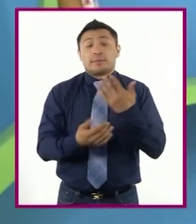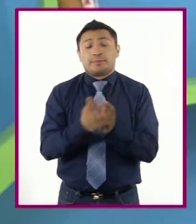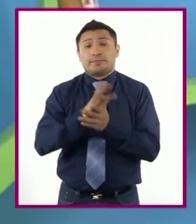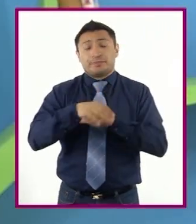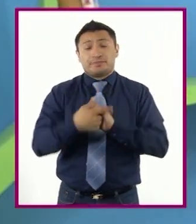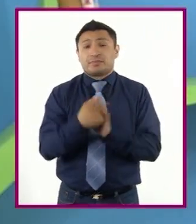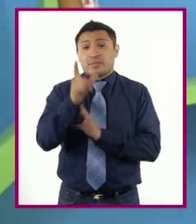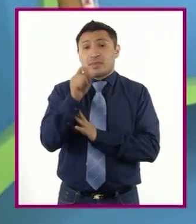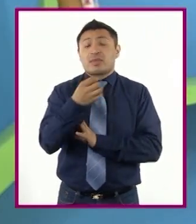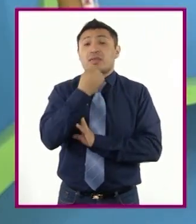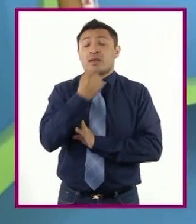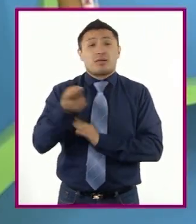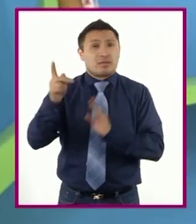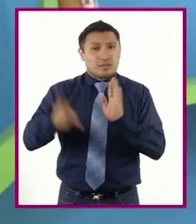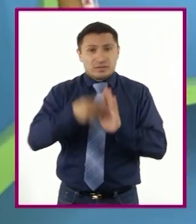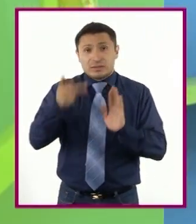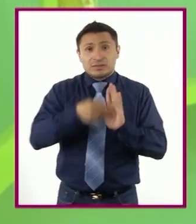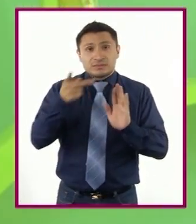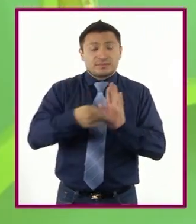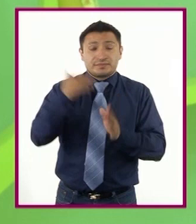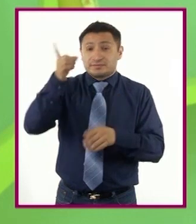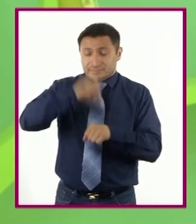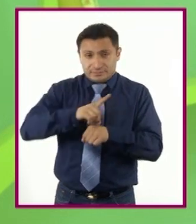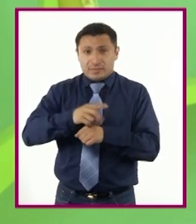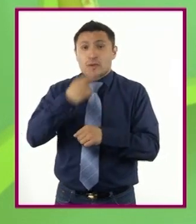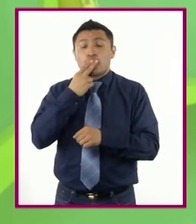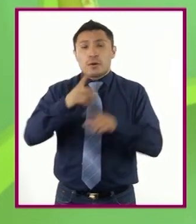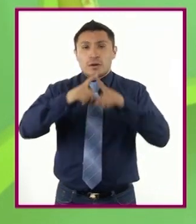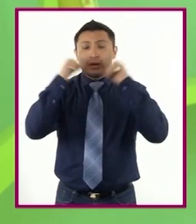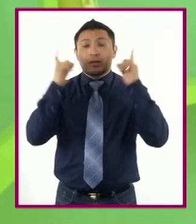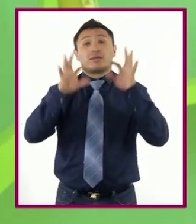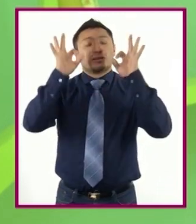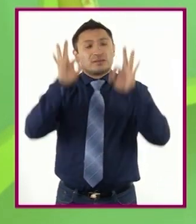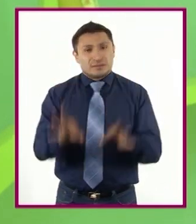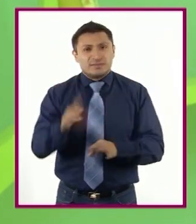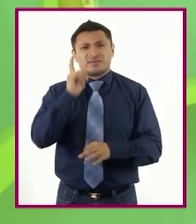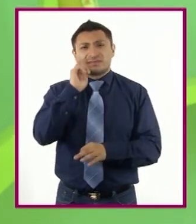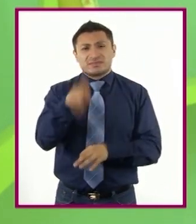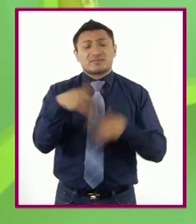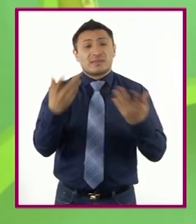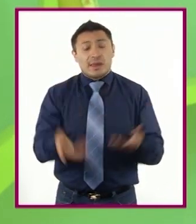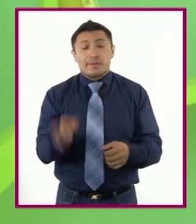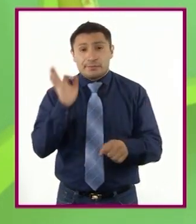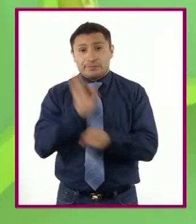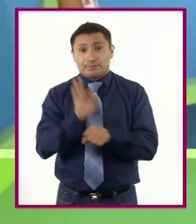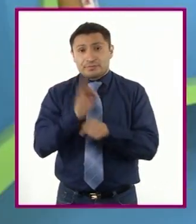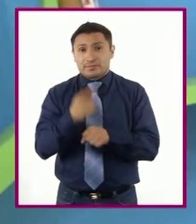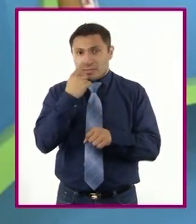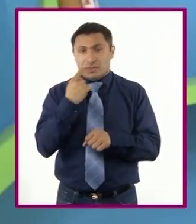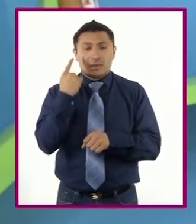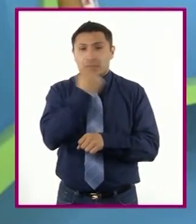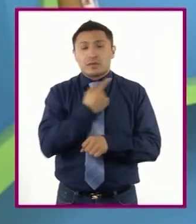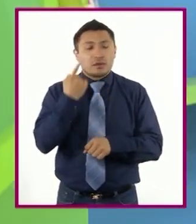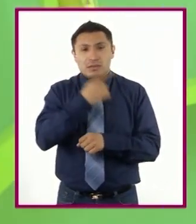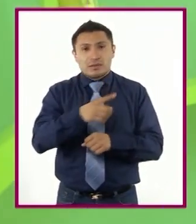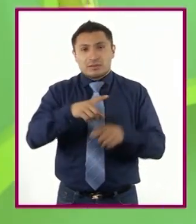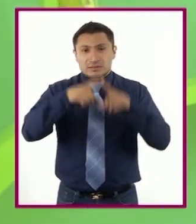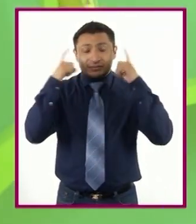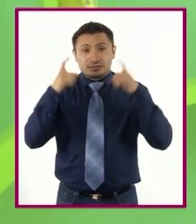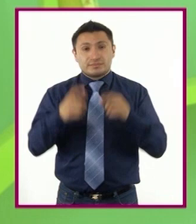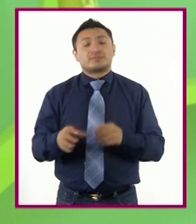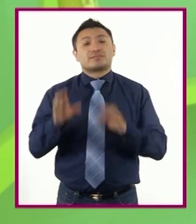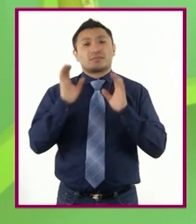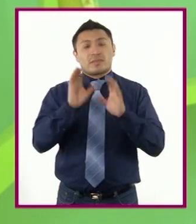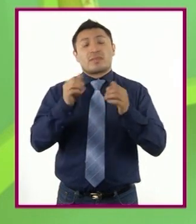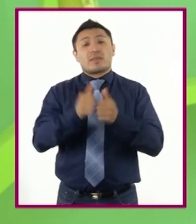segundos, varias veces al día. Usar el cubrebocas correctamente, es decir, protegiendo nariz y boca. Mantener la